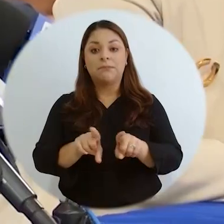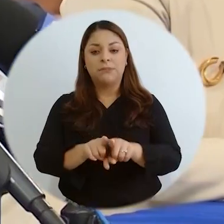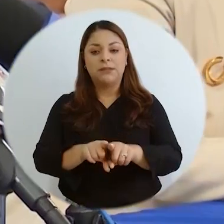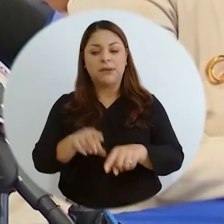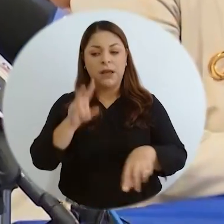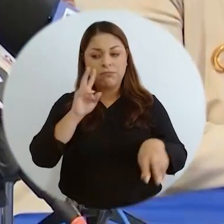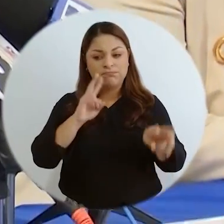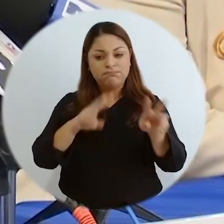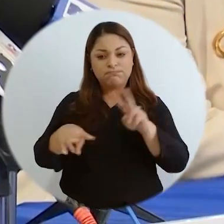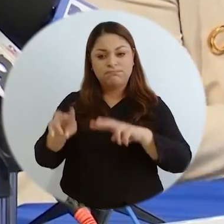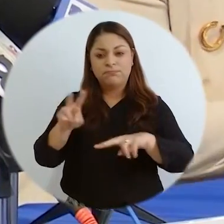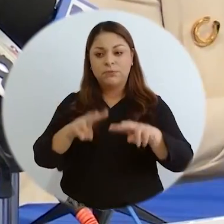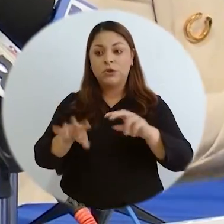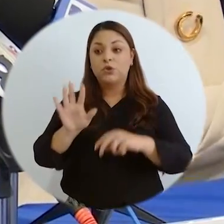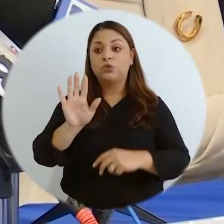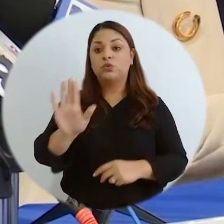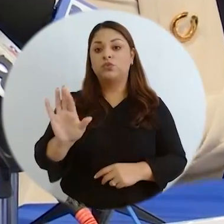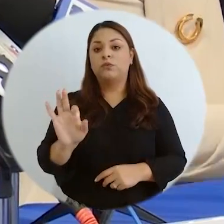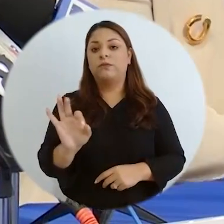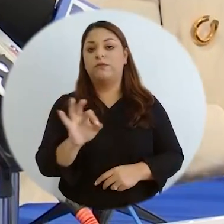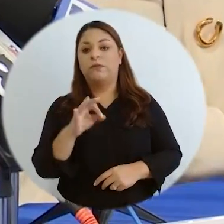a acciones concretas.